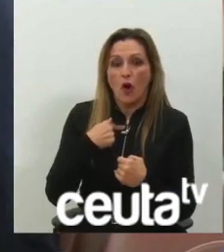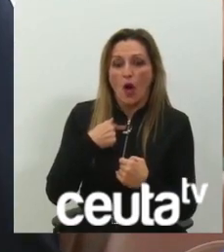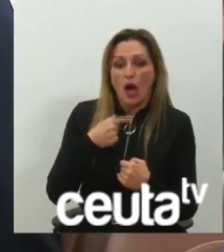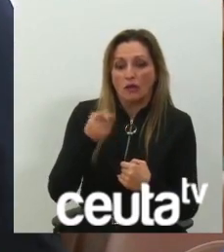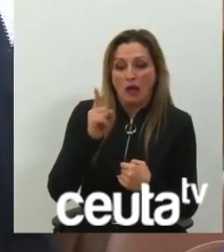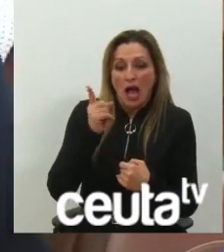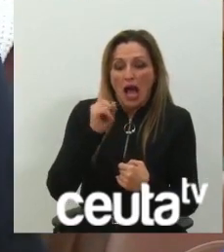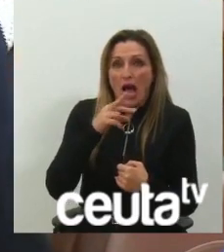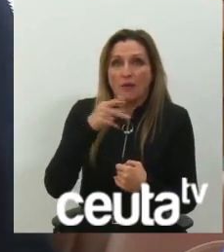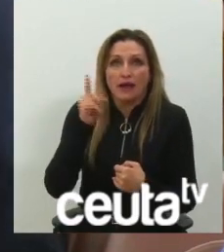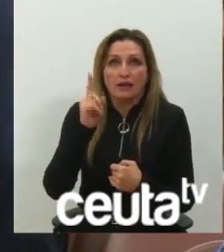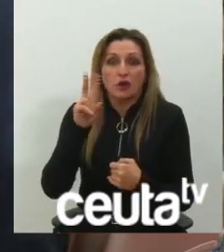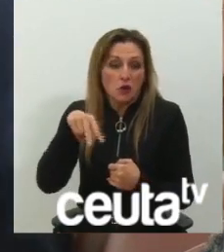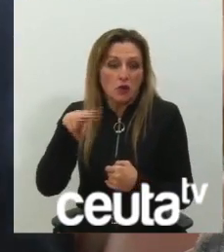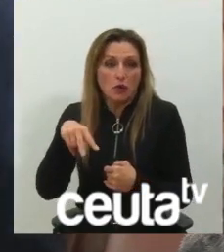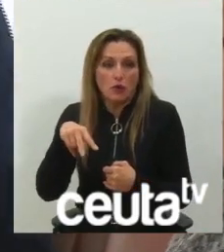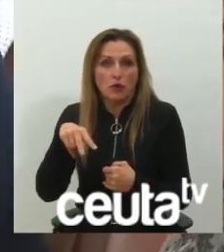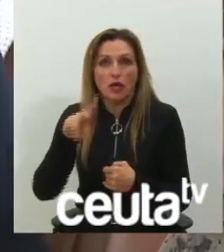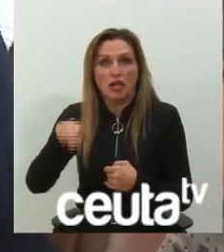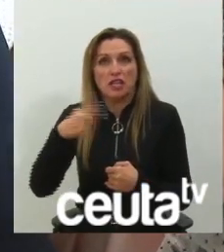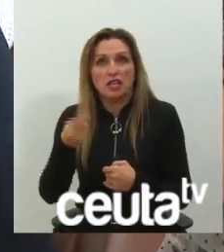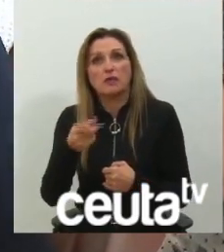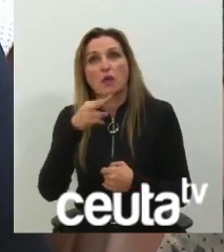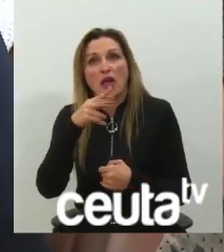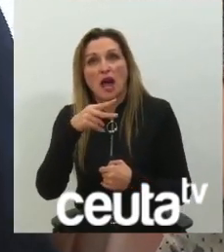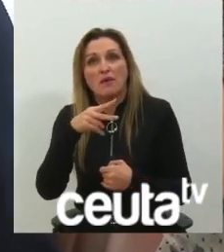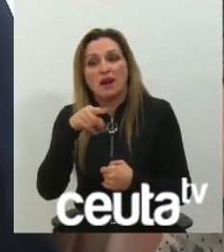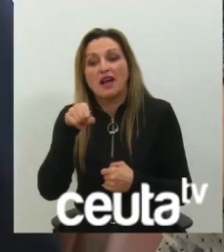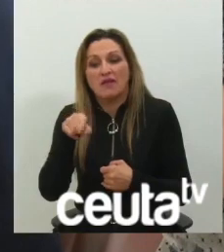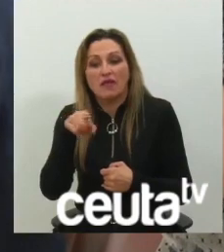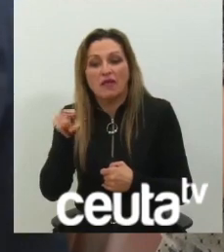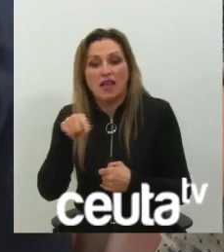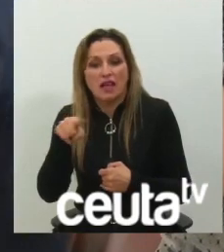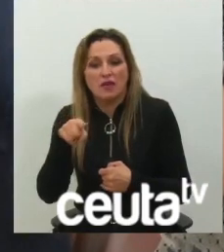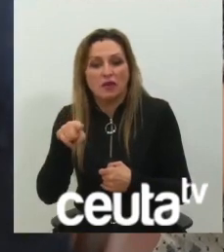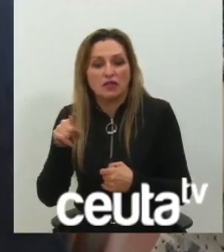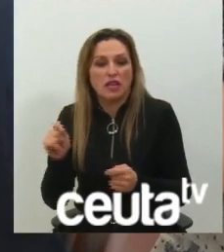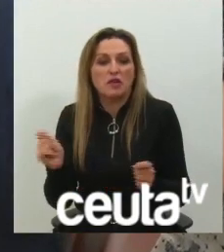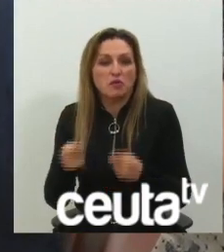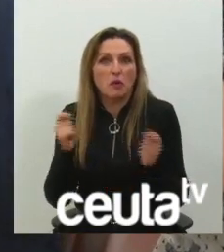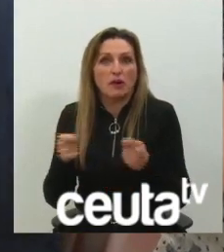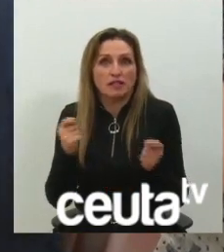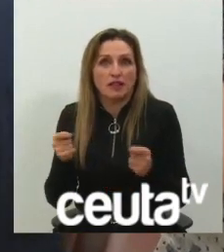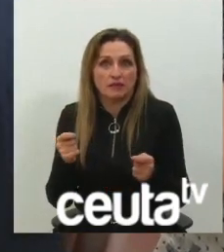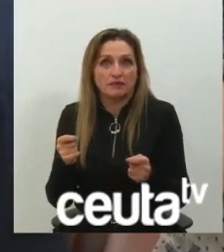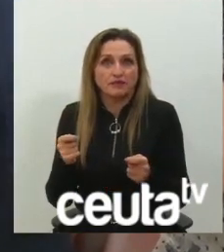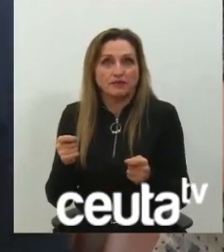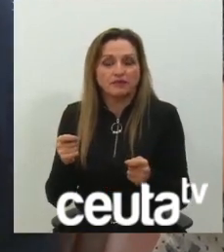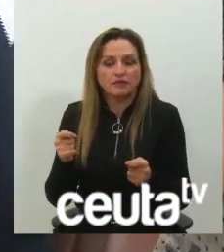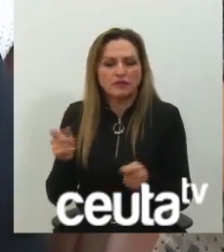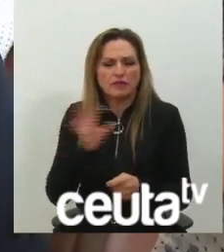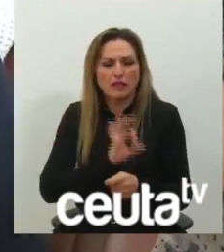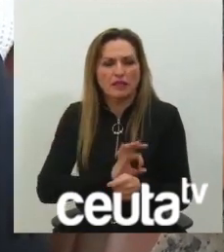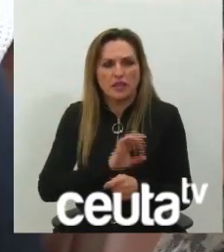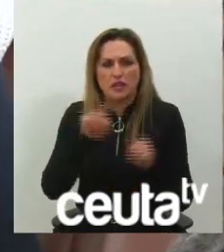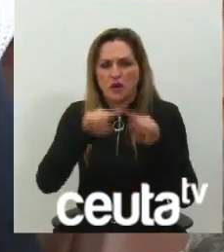siempre acaba hablando de ellos porque me da no sé ciertas propagandas atiende a tiendas señor redondo a tienda tienda lo que